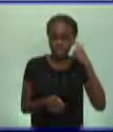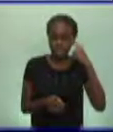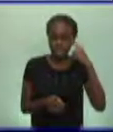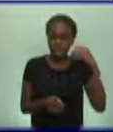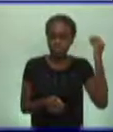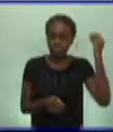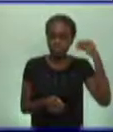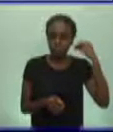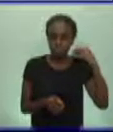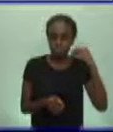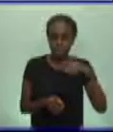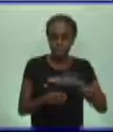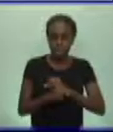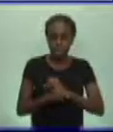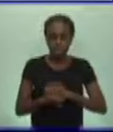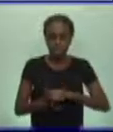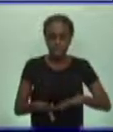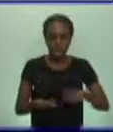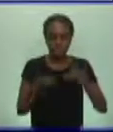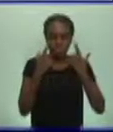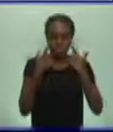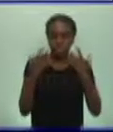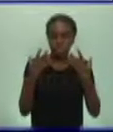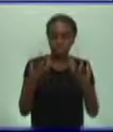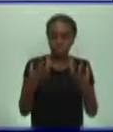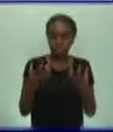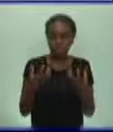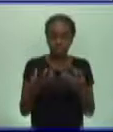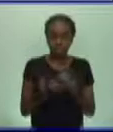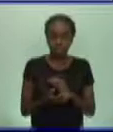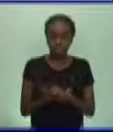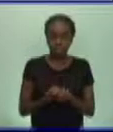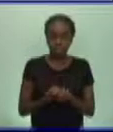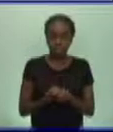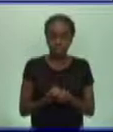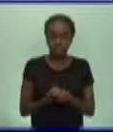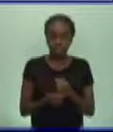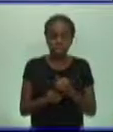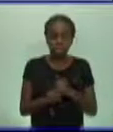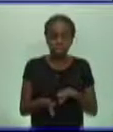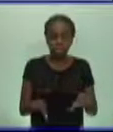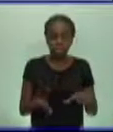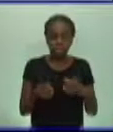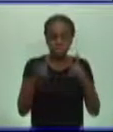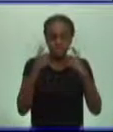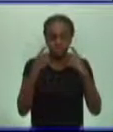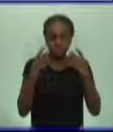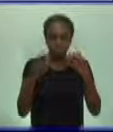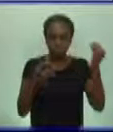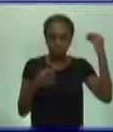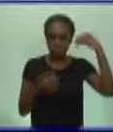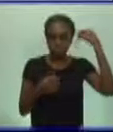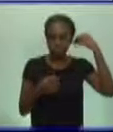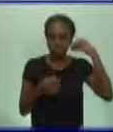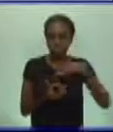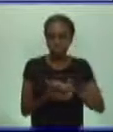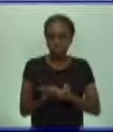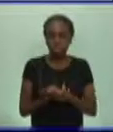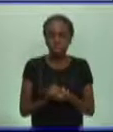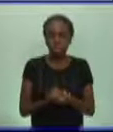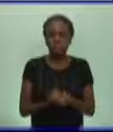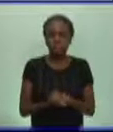que era la naturaleza. Y así es, la naturaleza es muy sabia. Y